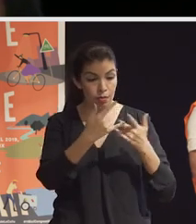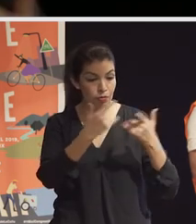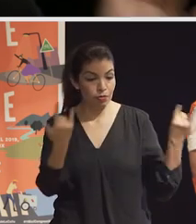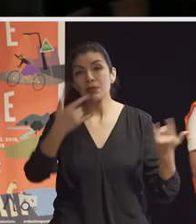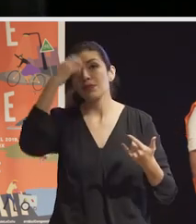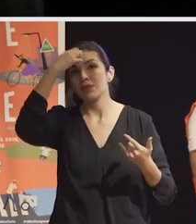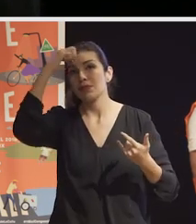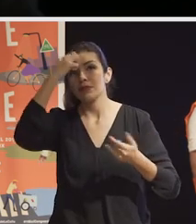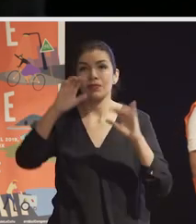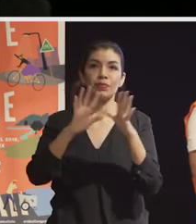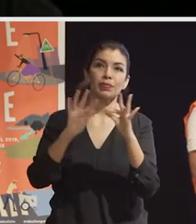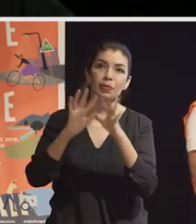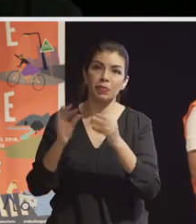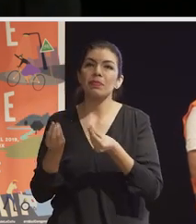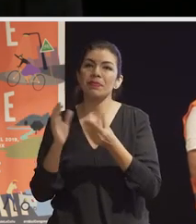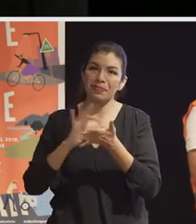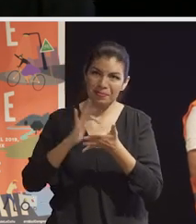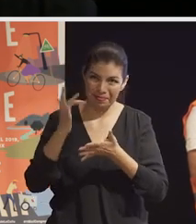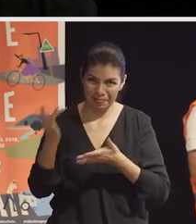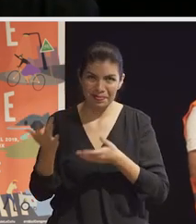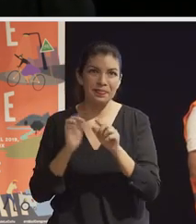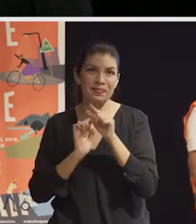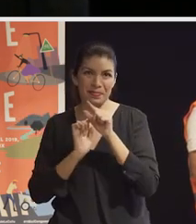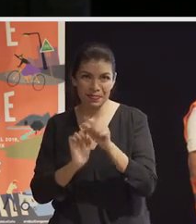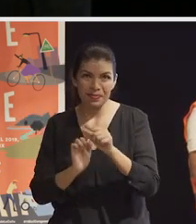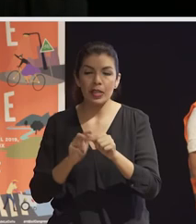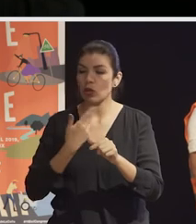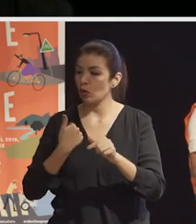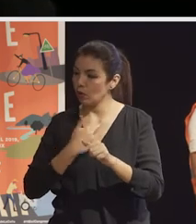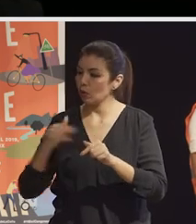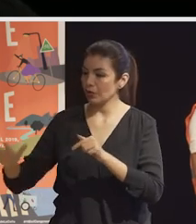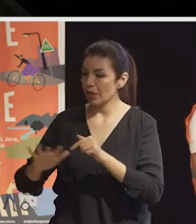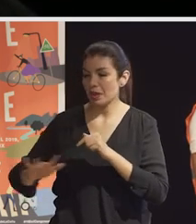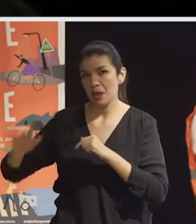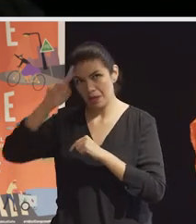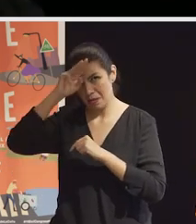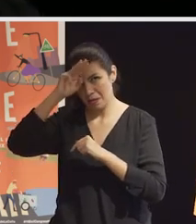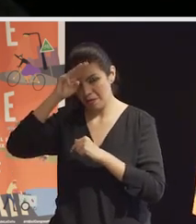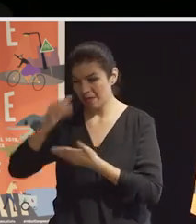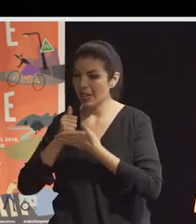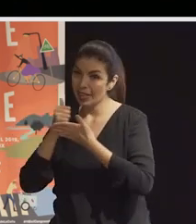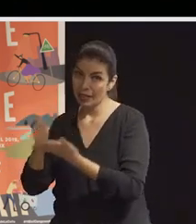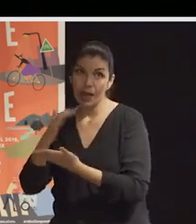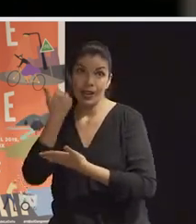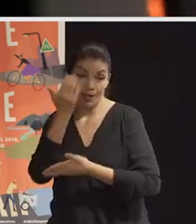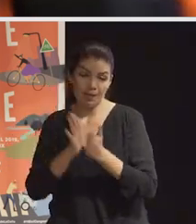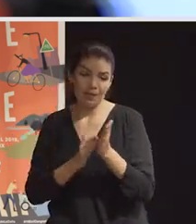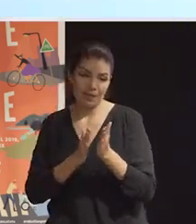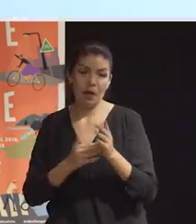a donde quiera que estamos y podamos seguir trabajando por nuestras propias comunidades así que pues les dejamos estos dos reconocimientos